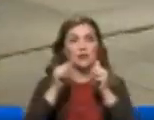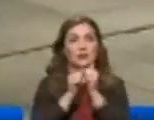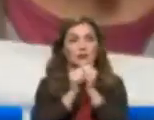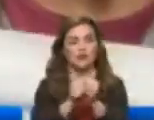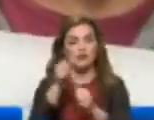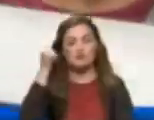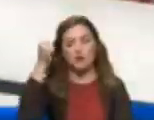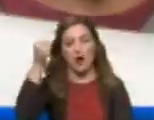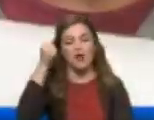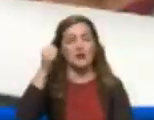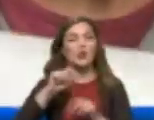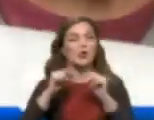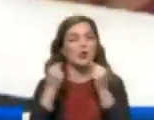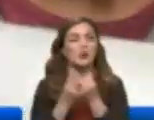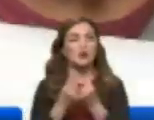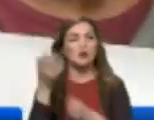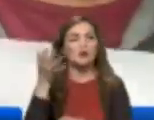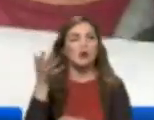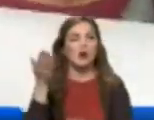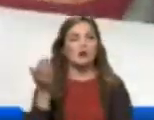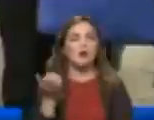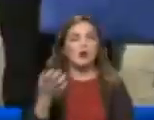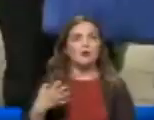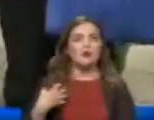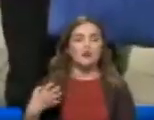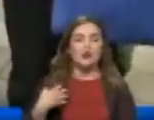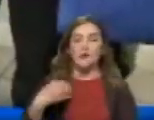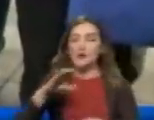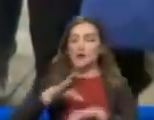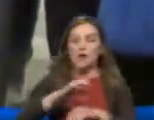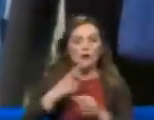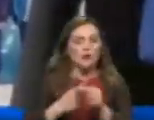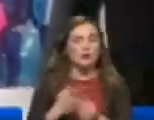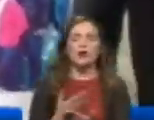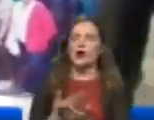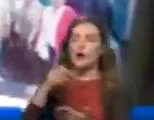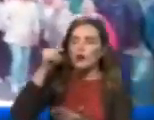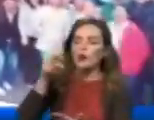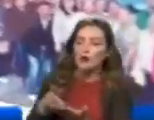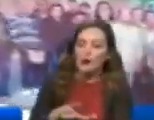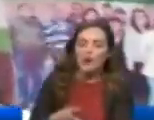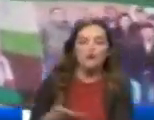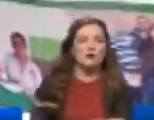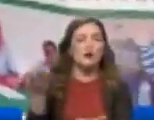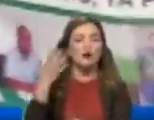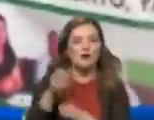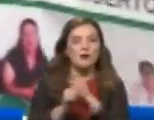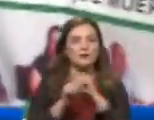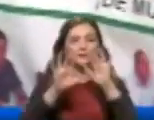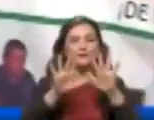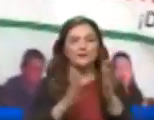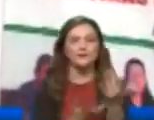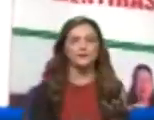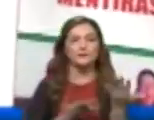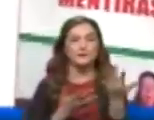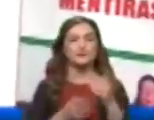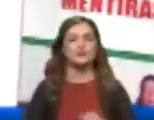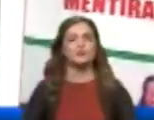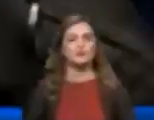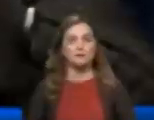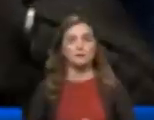grupo de maestros jubilados protestó en el centro de Quito para exigir al gobierno nacional el pago de sus haberes que desde hace 10 años